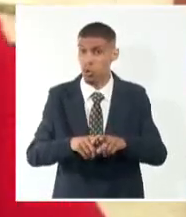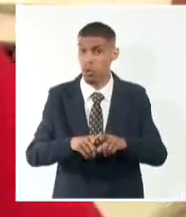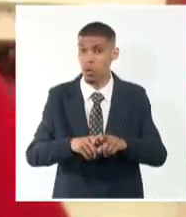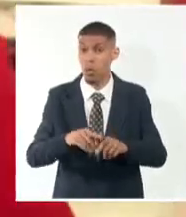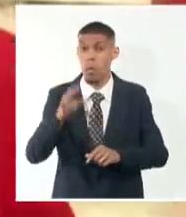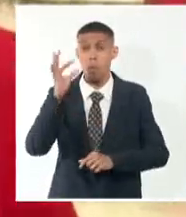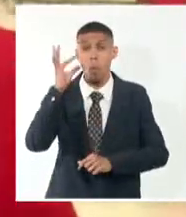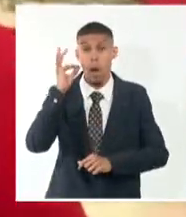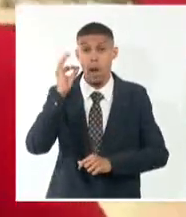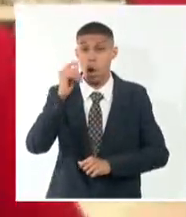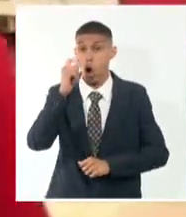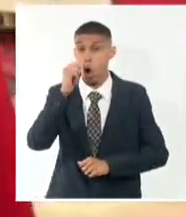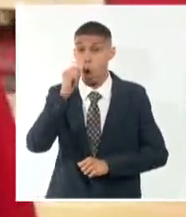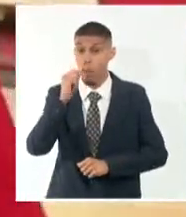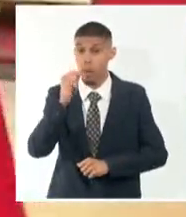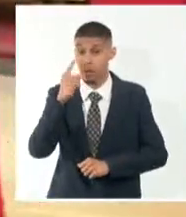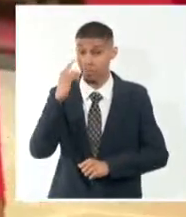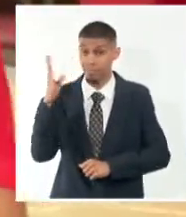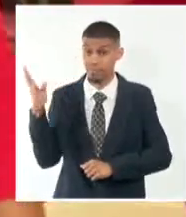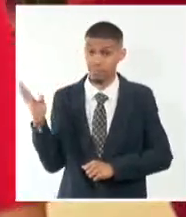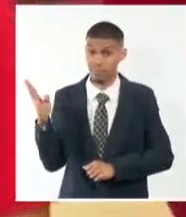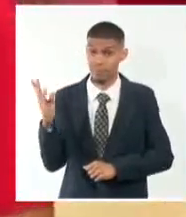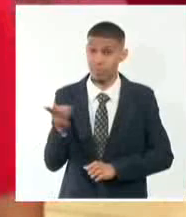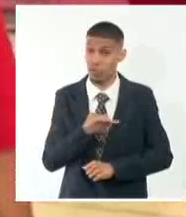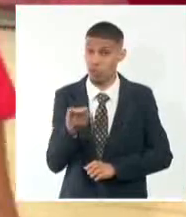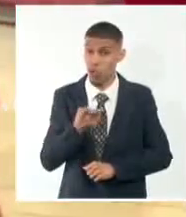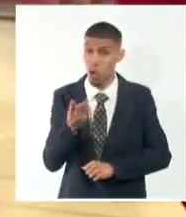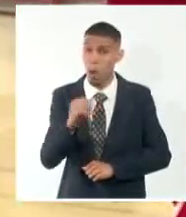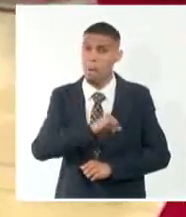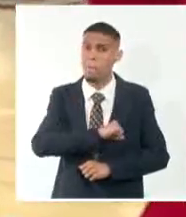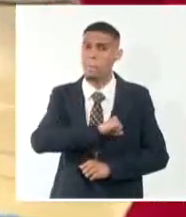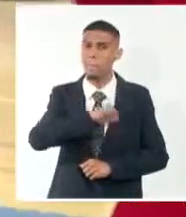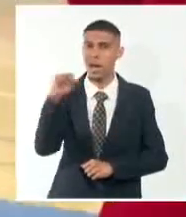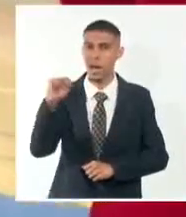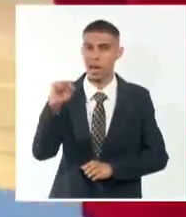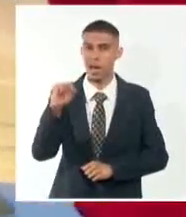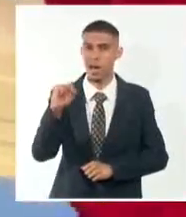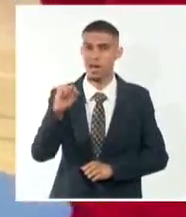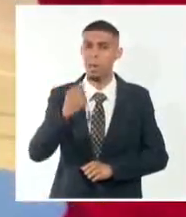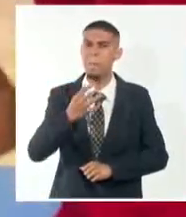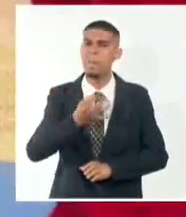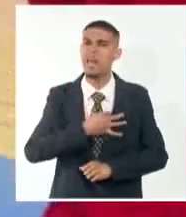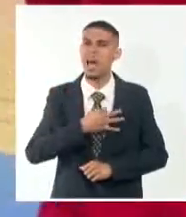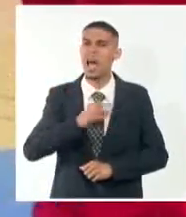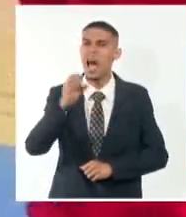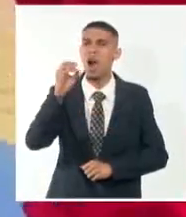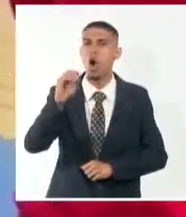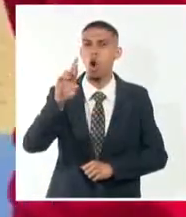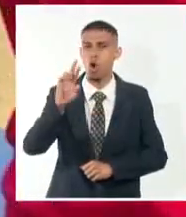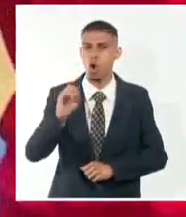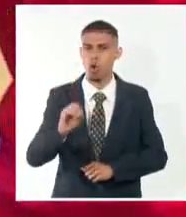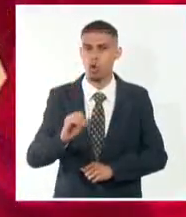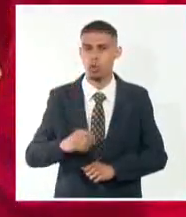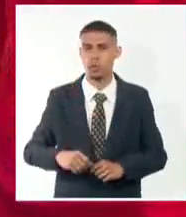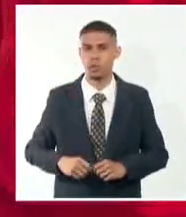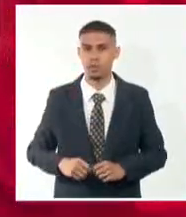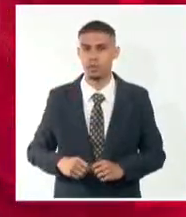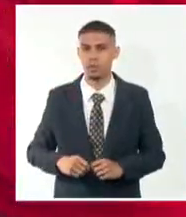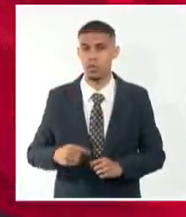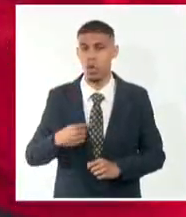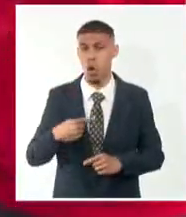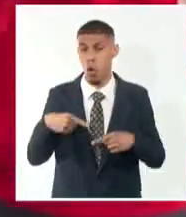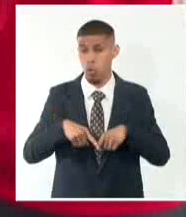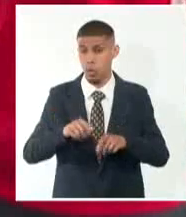Delgado y Darío Navarro pues trajeron esta segunda medalla para Cuba. Y los tengo aquí porque no